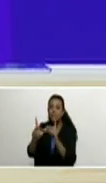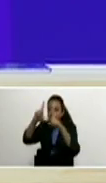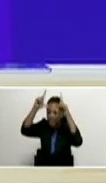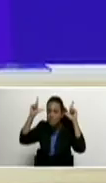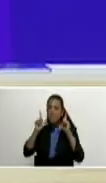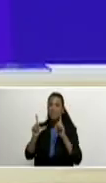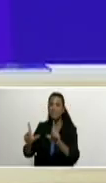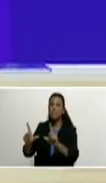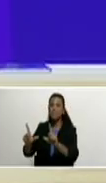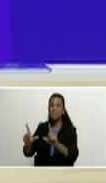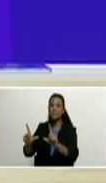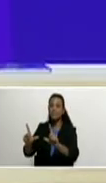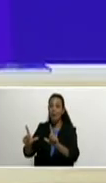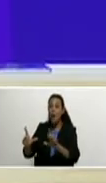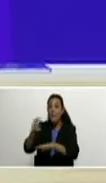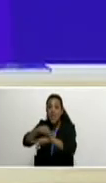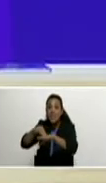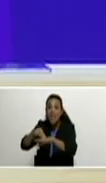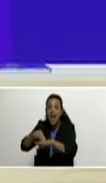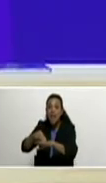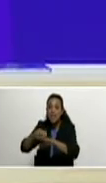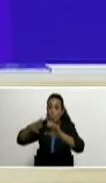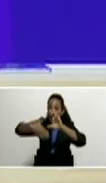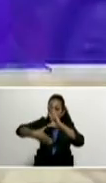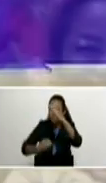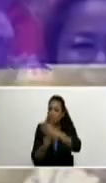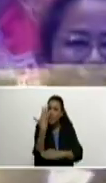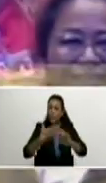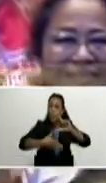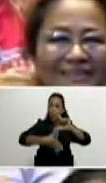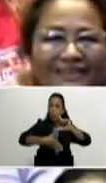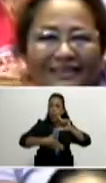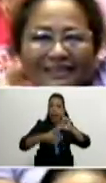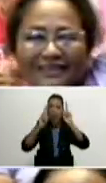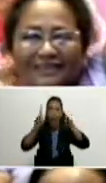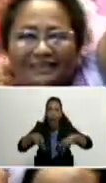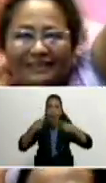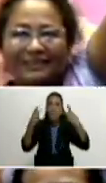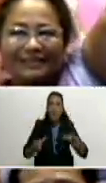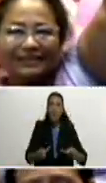primer ministerio que se creaba en nuestro continente, siempre a la vanguardia,